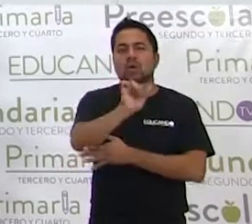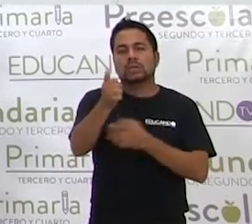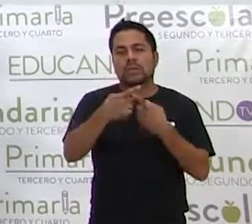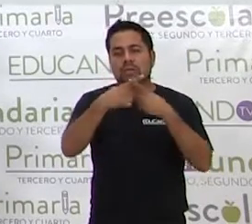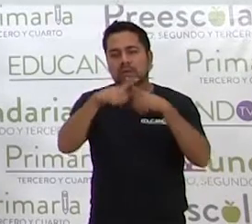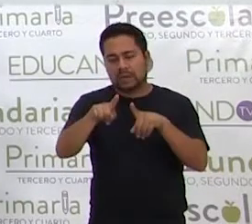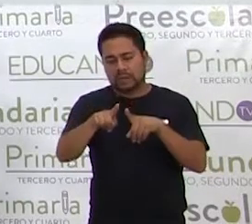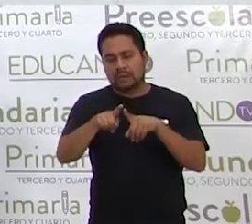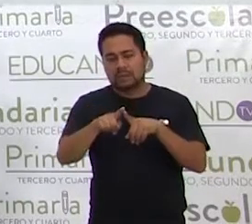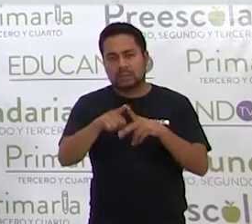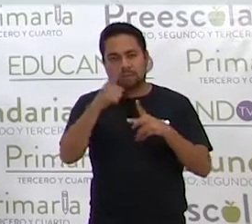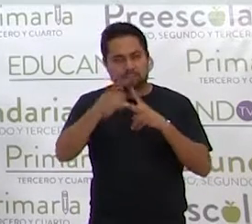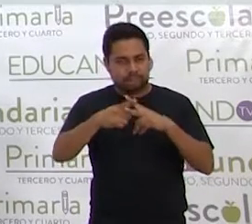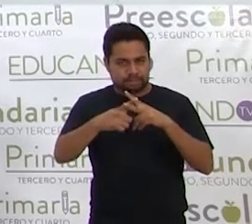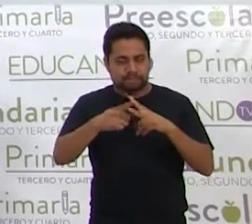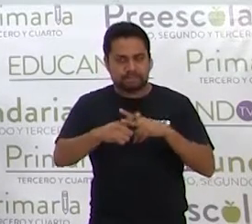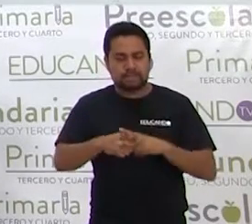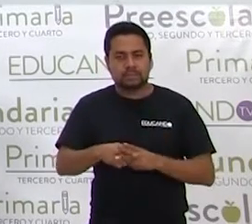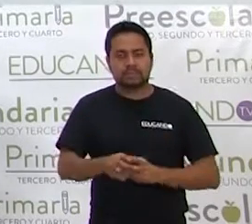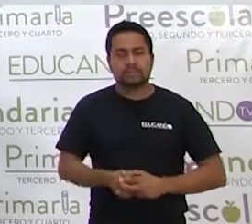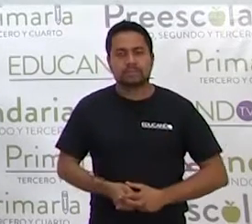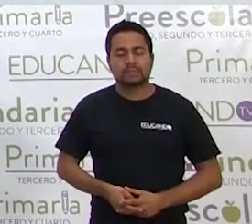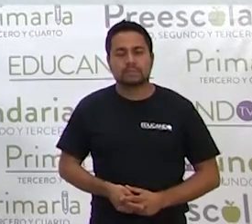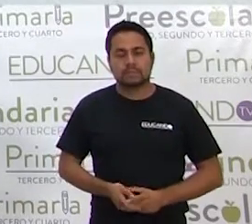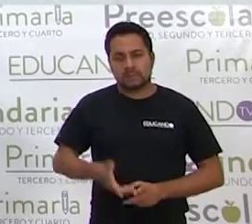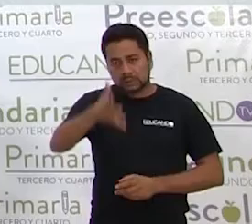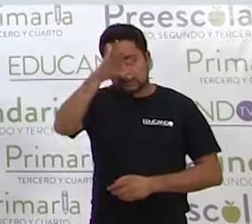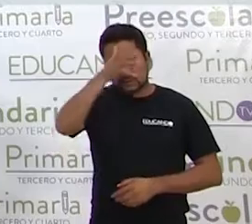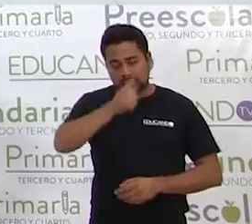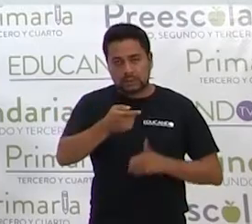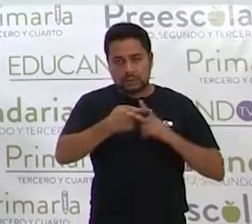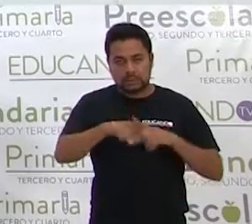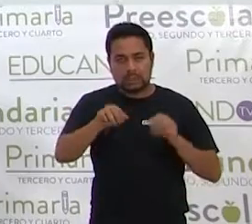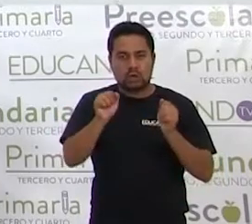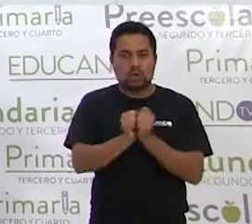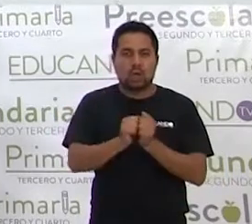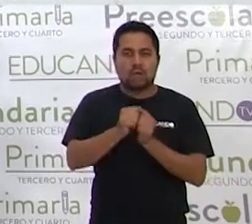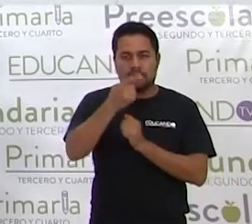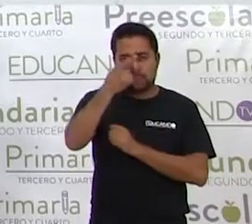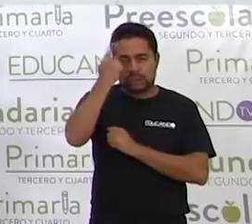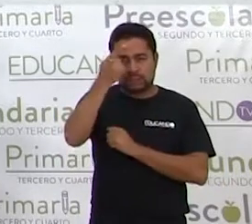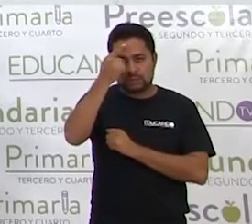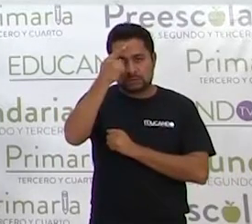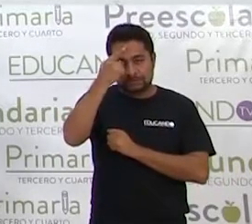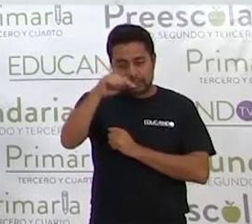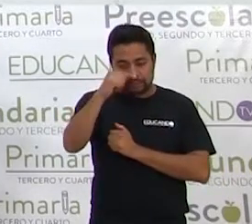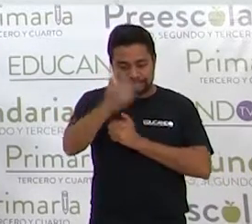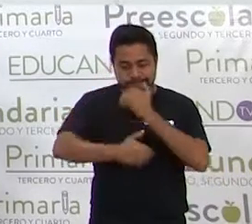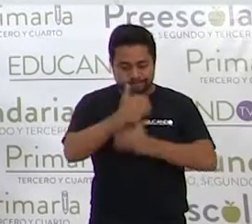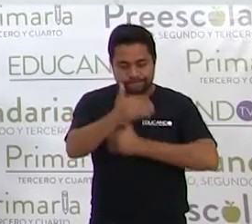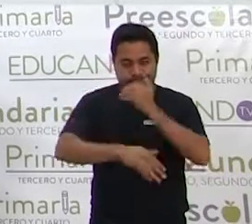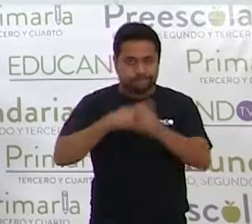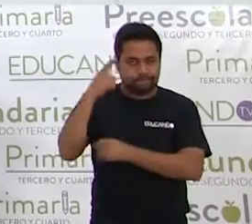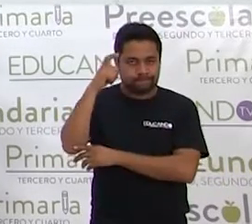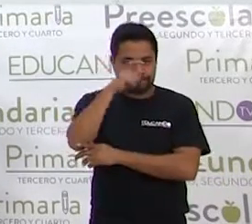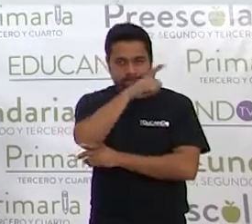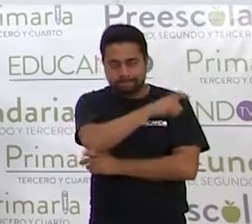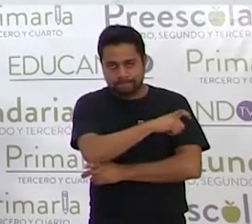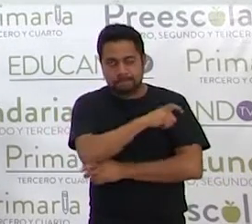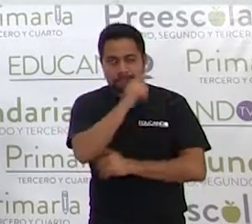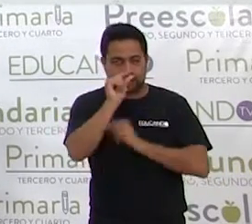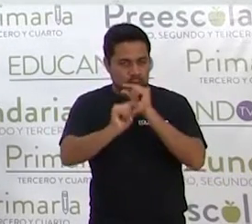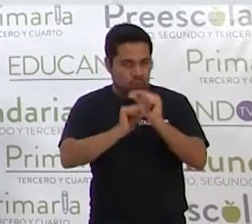ecuación recordemos que partimos de lo más fácil a lo más difícil oa lo más